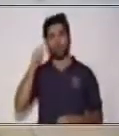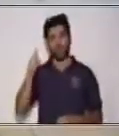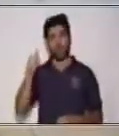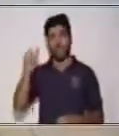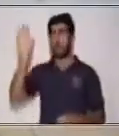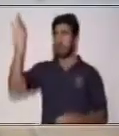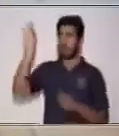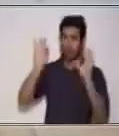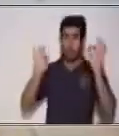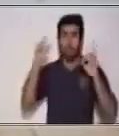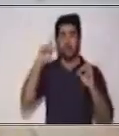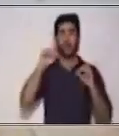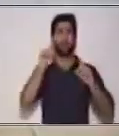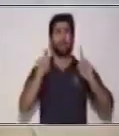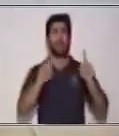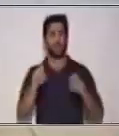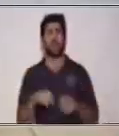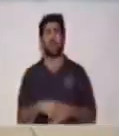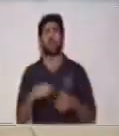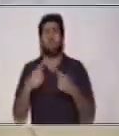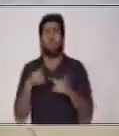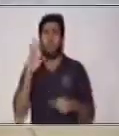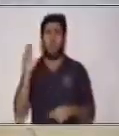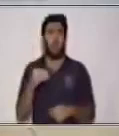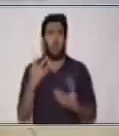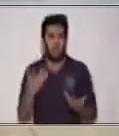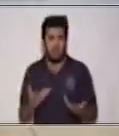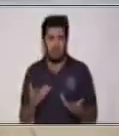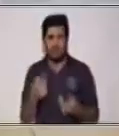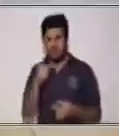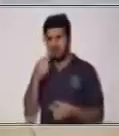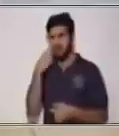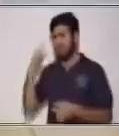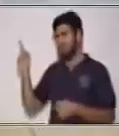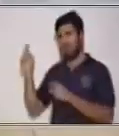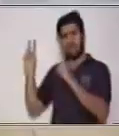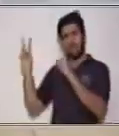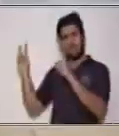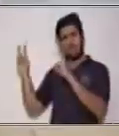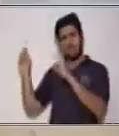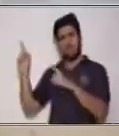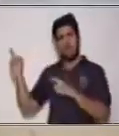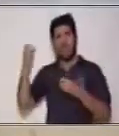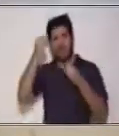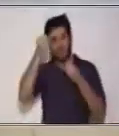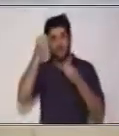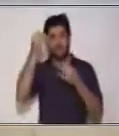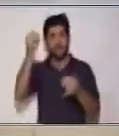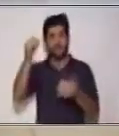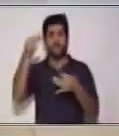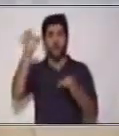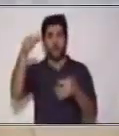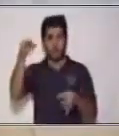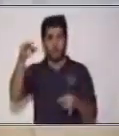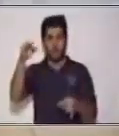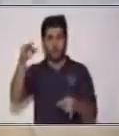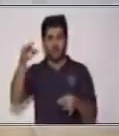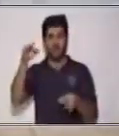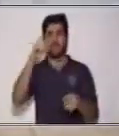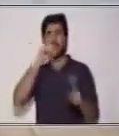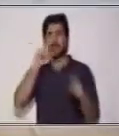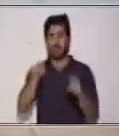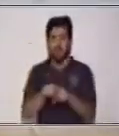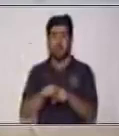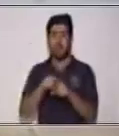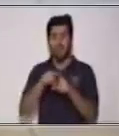las fuentes de consulta? Si nuestro tema es el informe y sus partes. Porque lo que